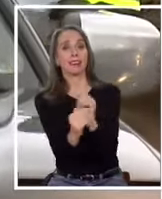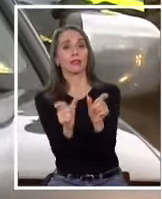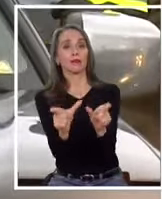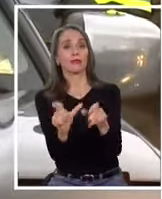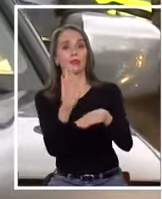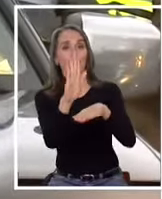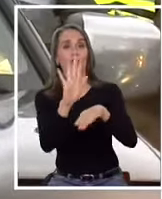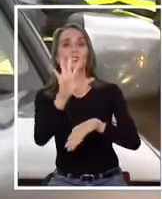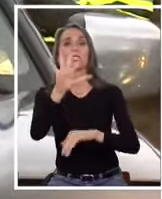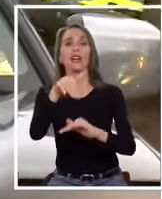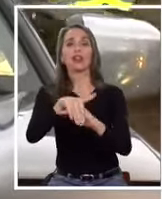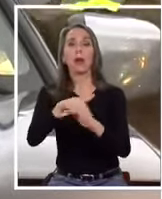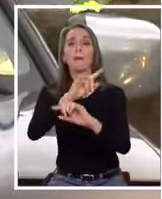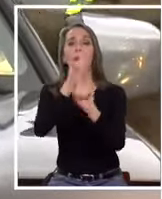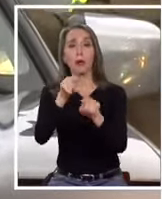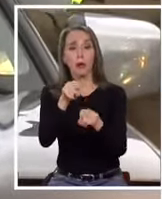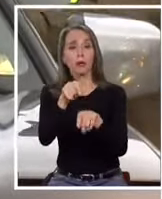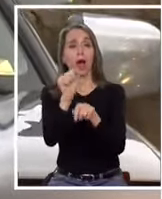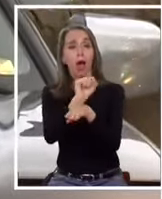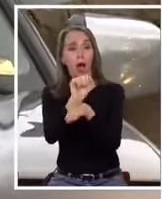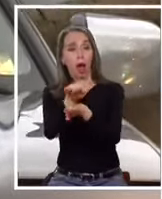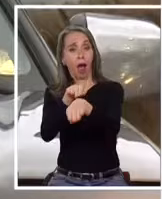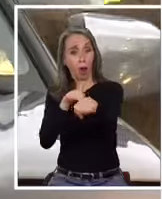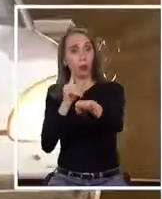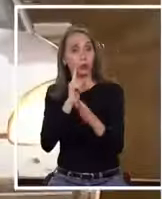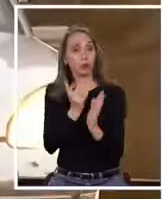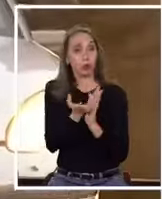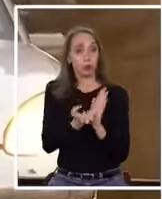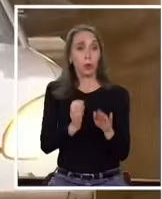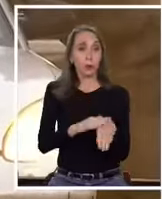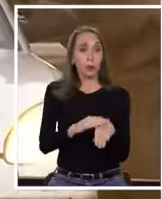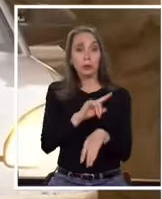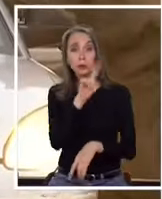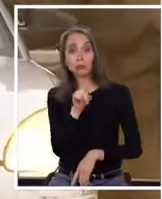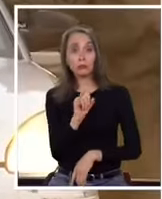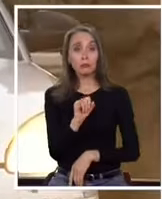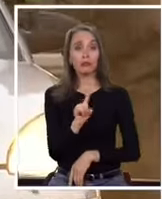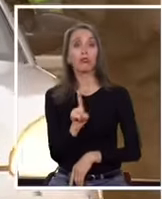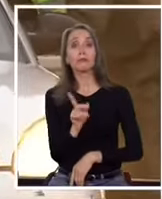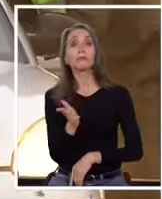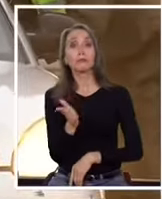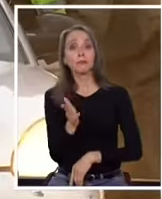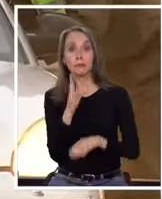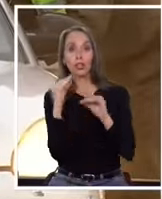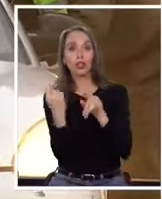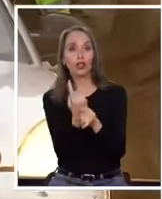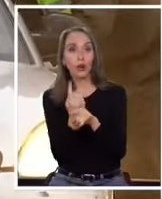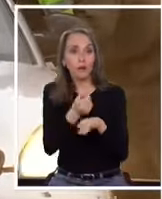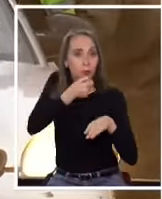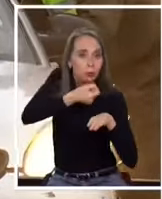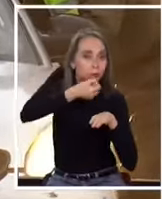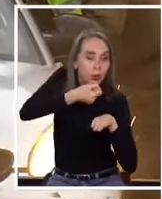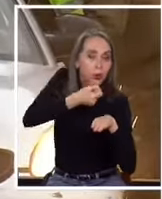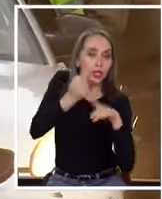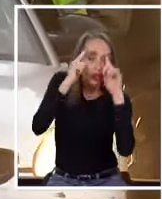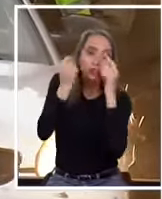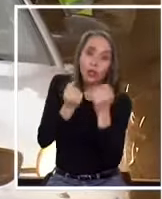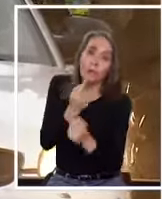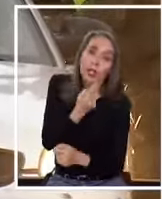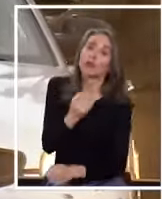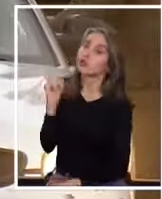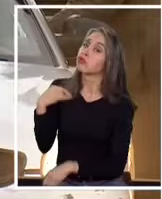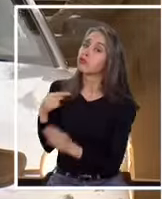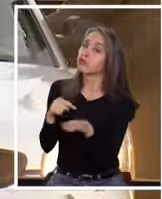5 de la tarde. La pregunta es, ¿todas estas personas portan de esos permisos? Bueno, conversamos con muchos de ellos y la verdad es que muchos traen